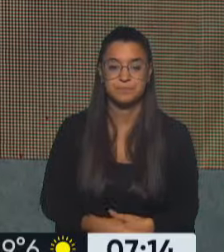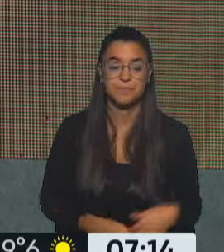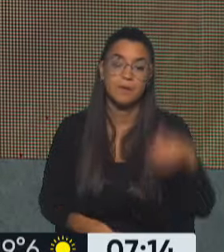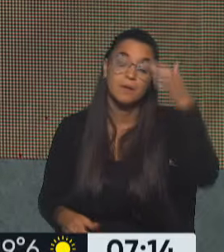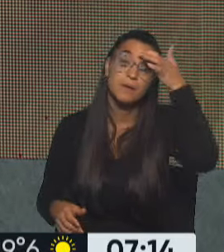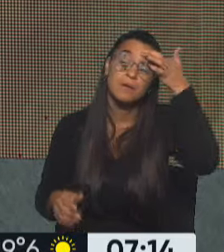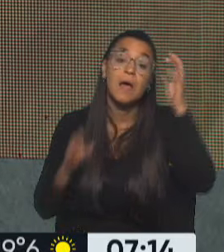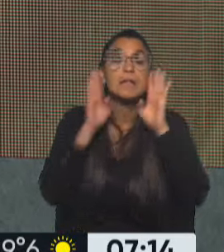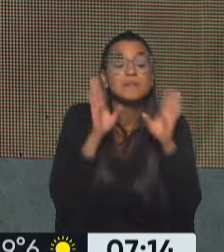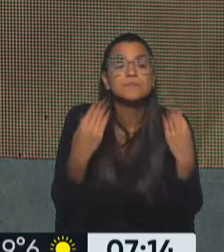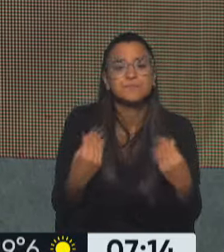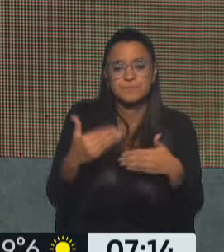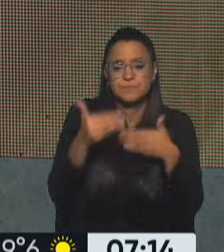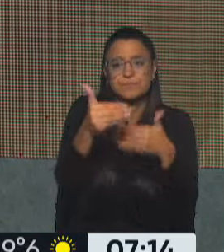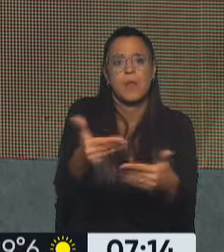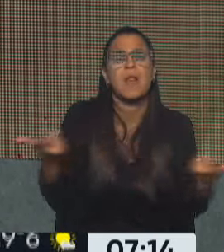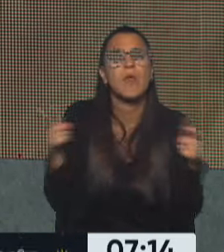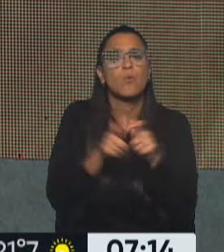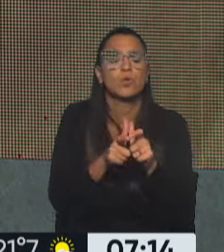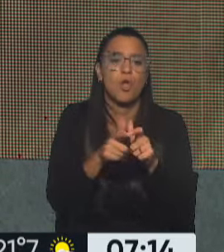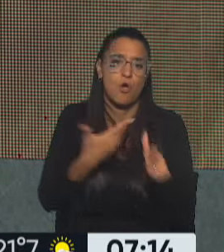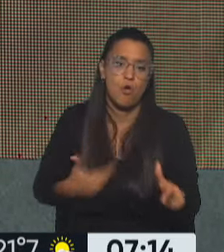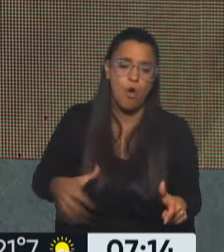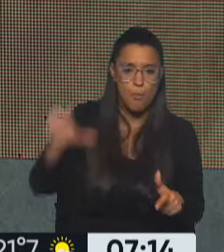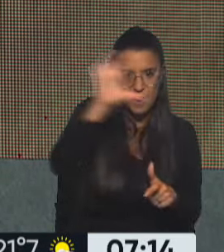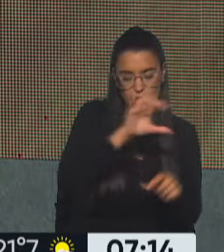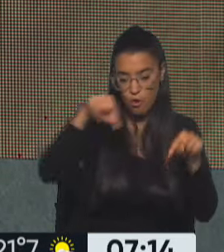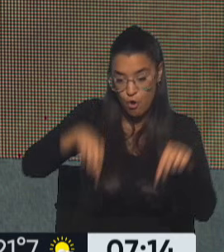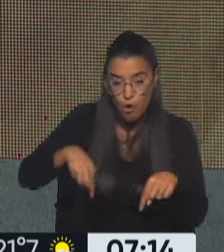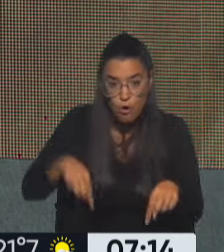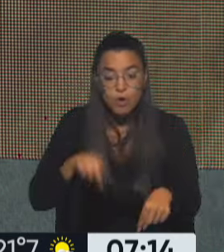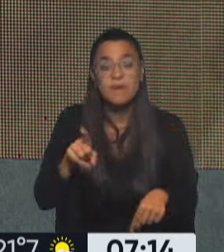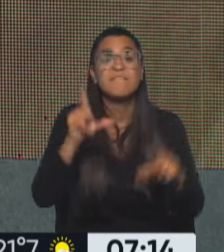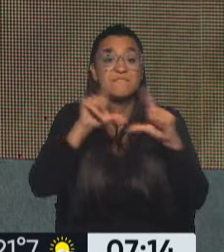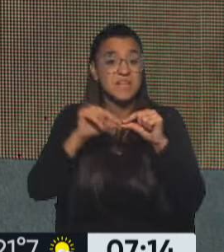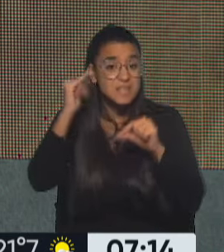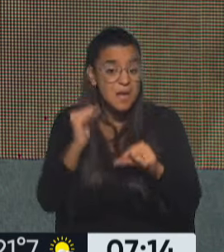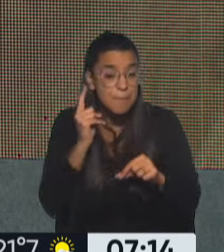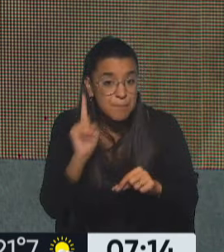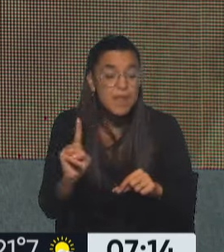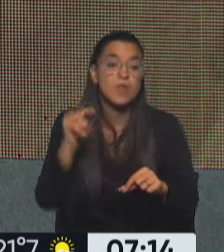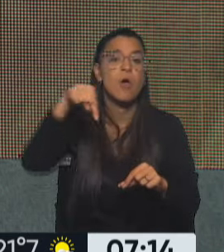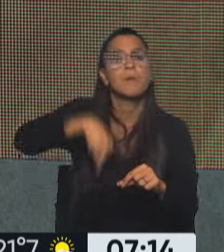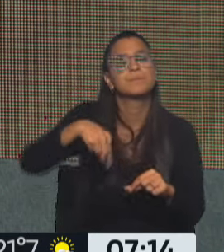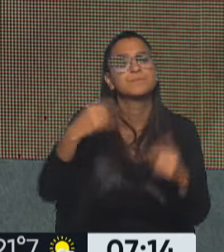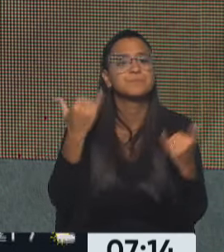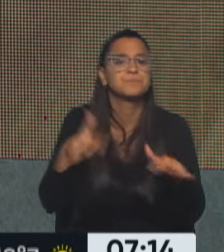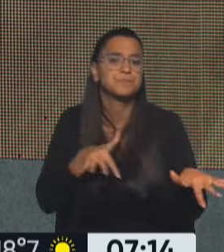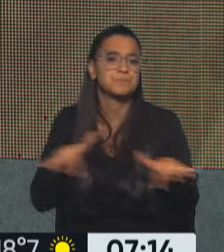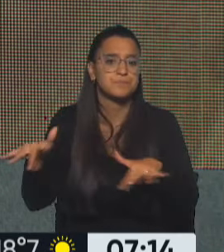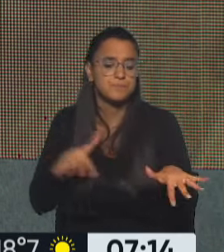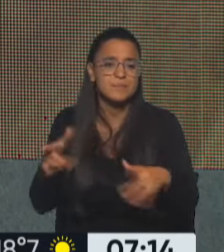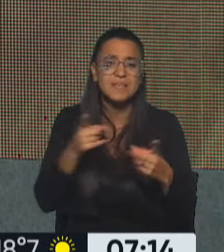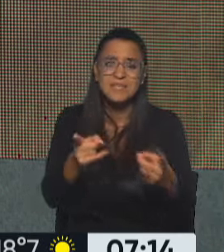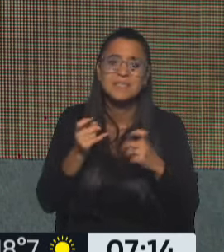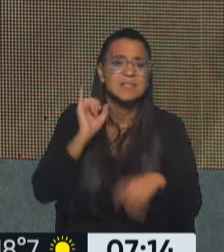atención porque se postergó una reunión con gobernadores que estaba prevista para el día de hoy tiene fecha pero en este marco estamos hablando de una situación que tiene que ver con la